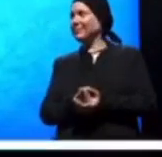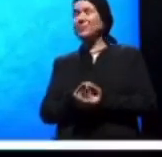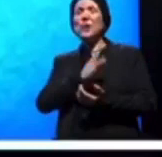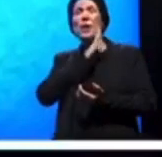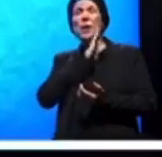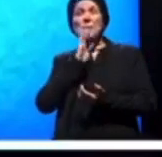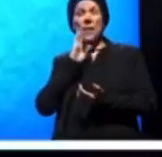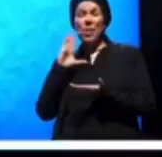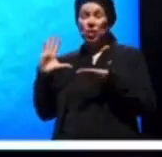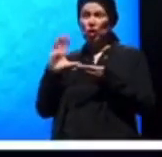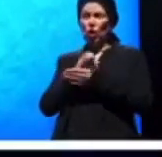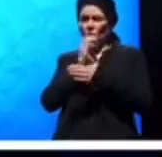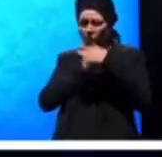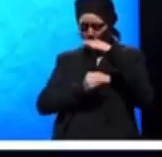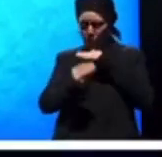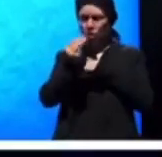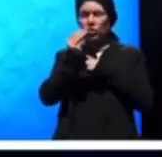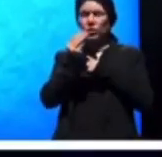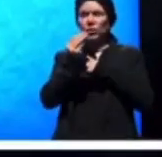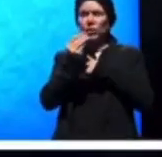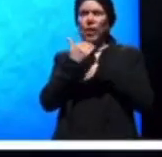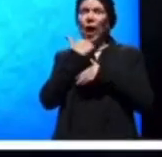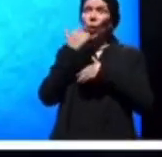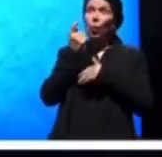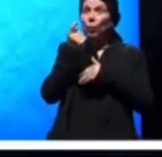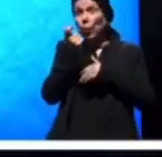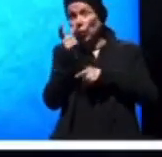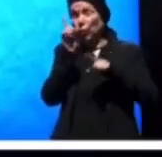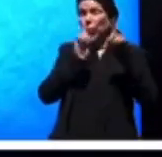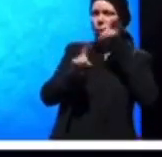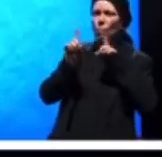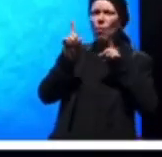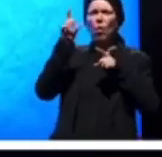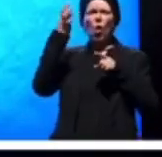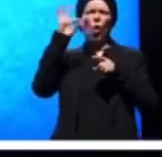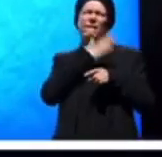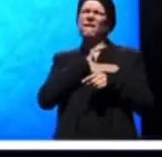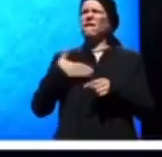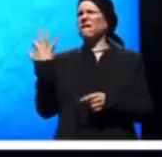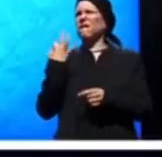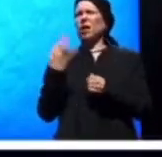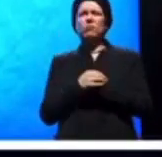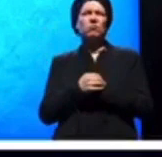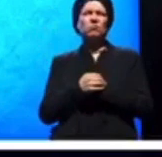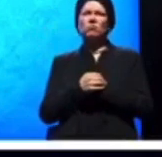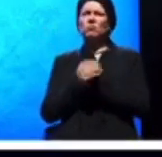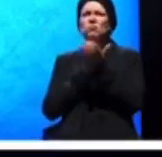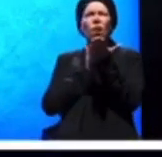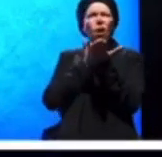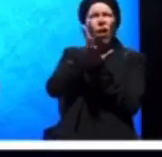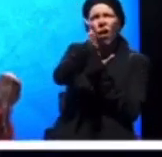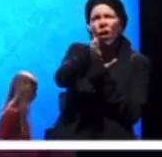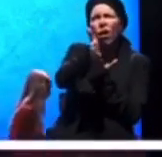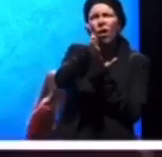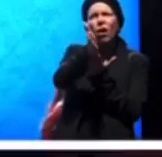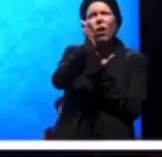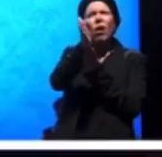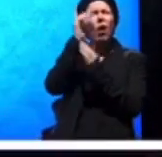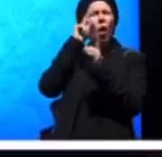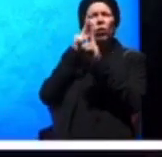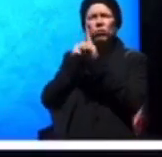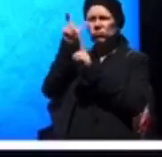niño nos dicen que tiene un pequeño problema, lo único que queremos es buscar un camino para que él